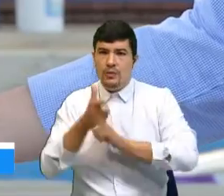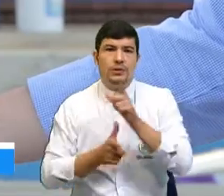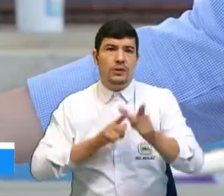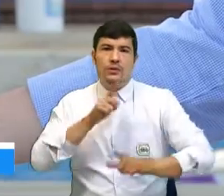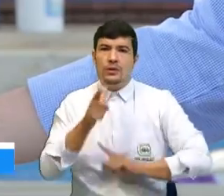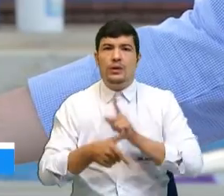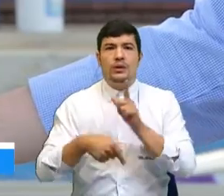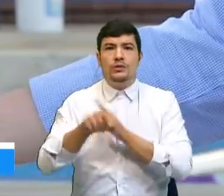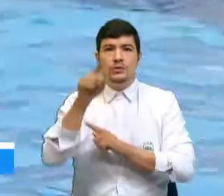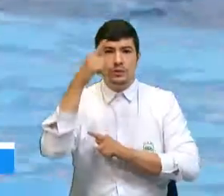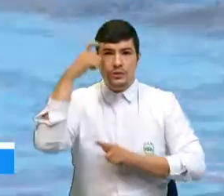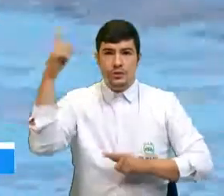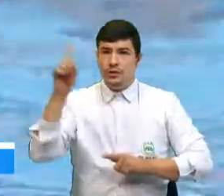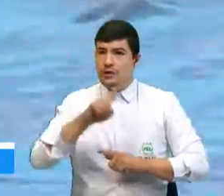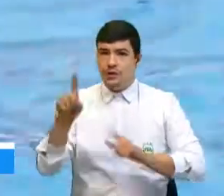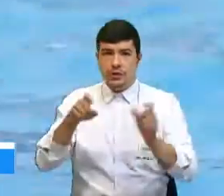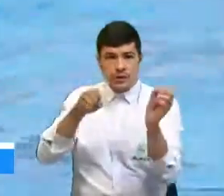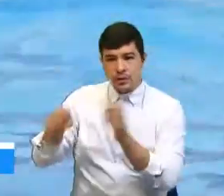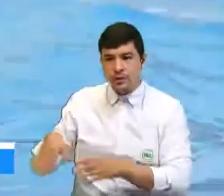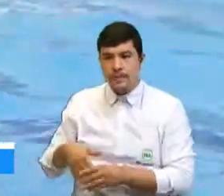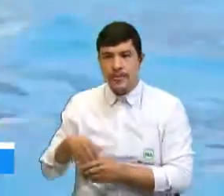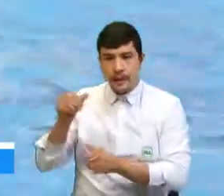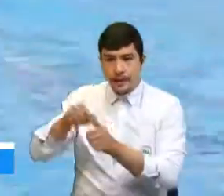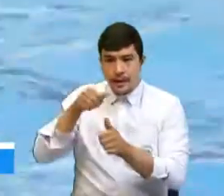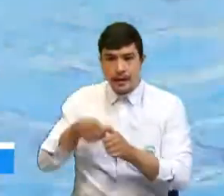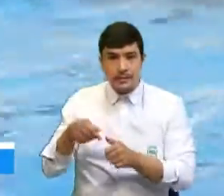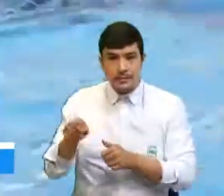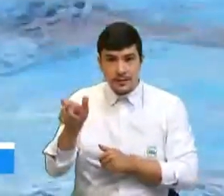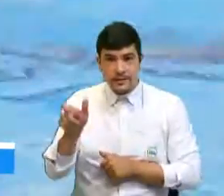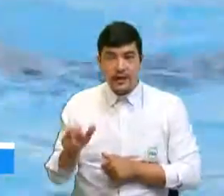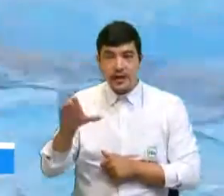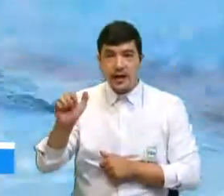día por sus sueños y a no rendirse. Carlos Daniel Serrano, el